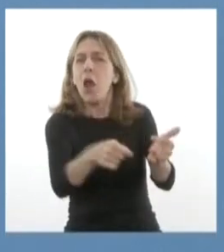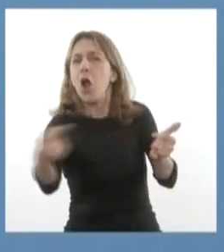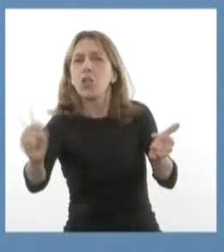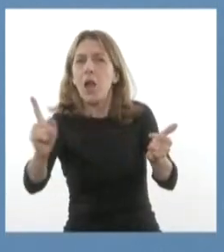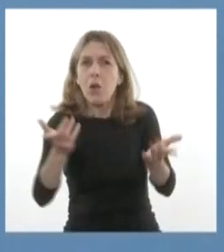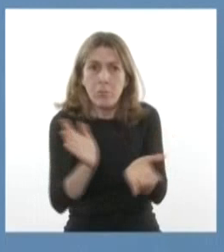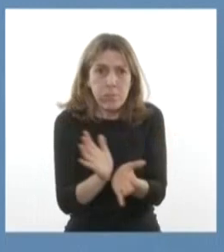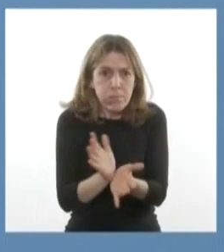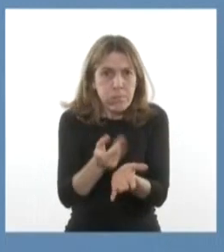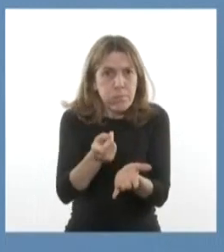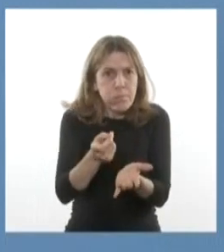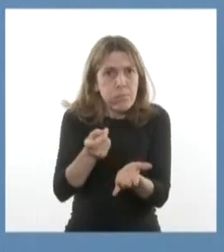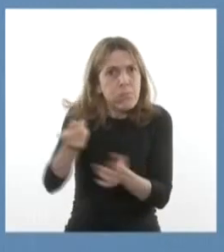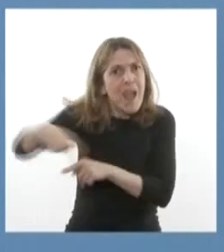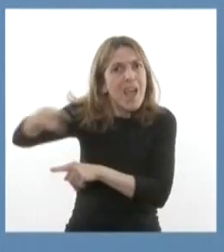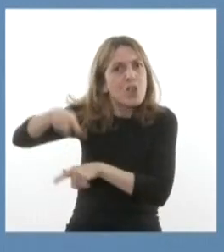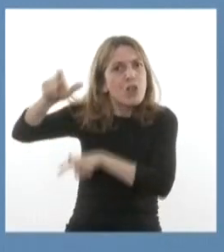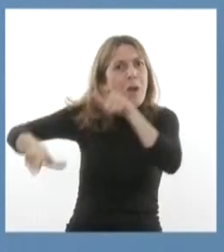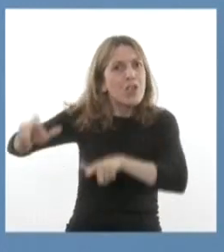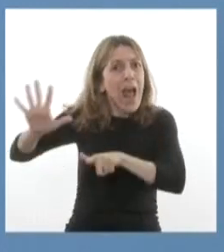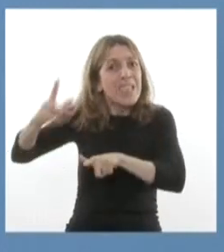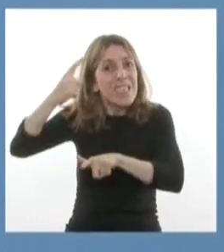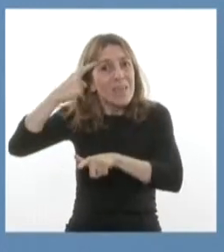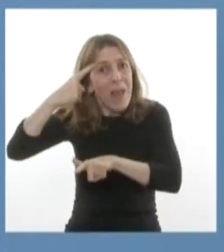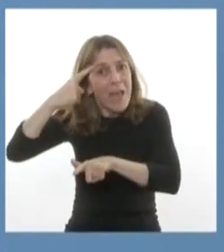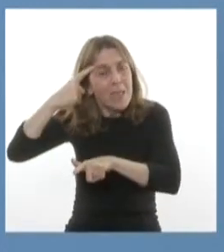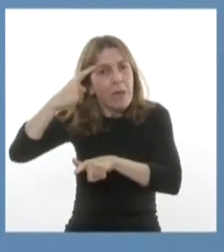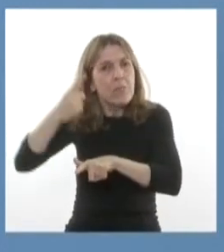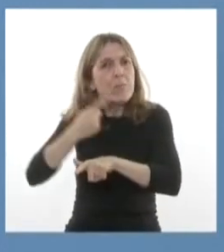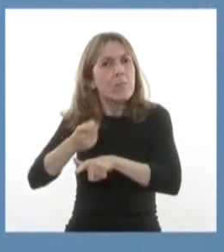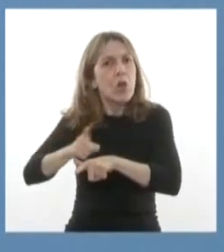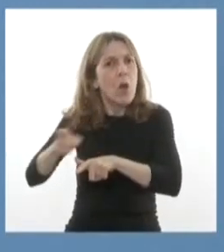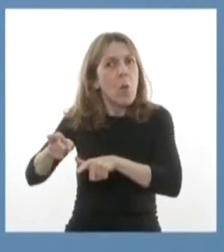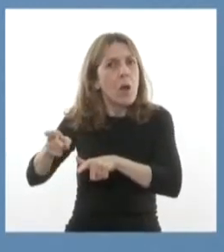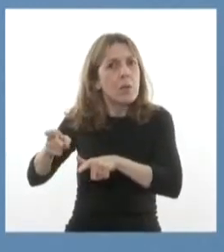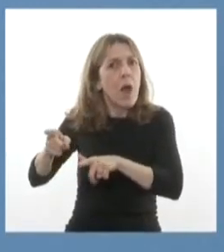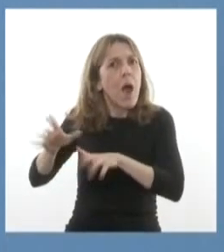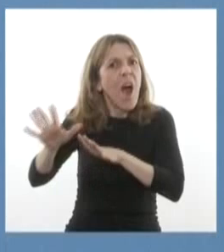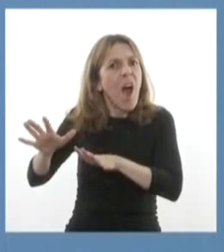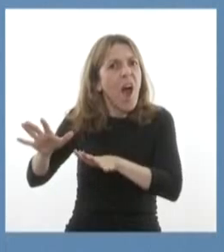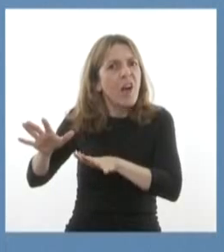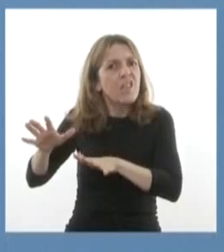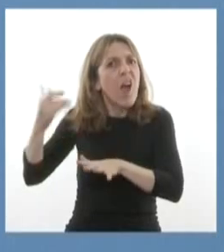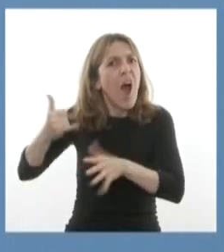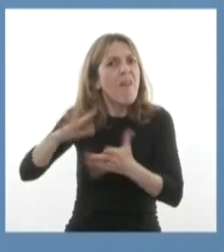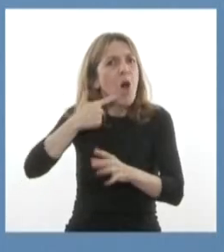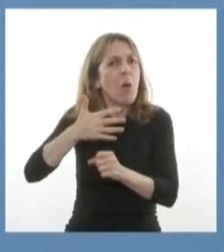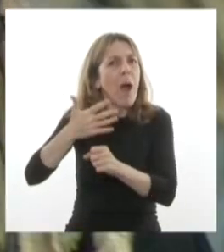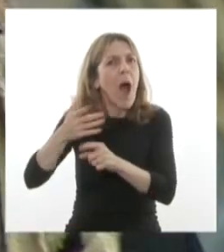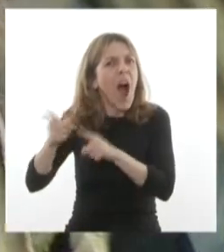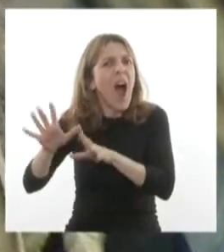Y no se dan cuenta que con esas lógicas también están activando la cultura del descarte, ya no por